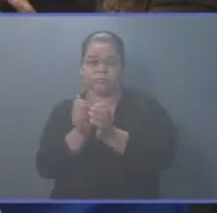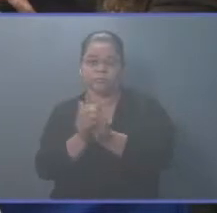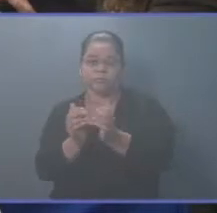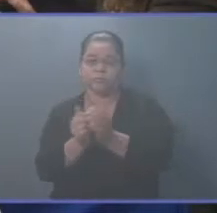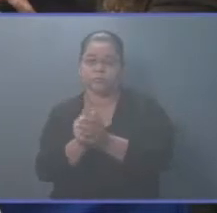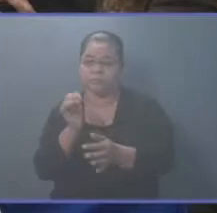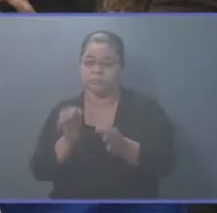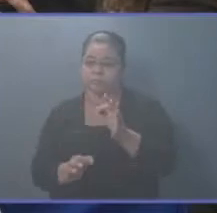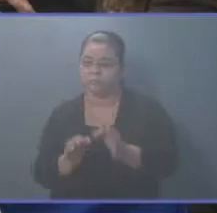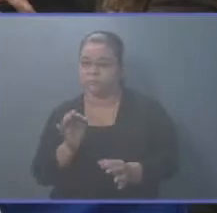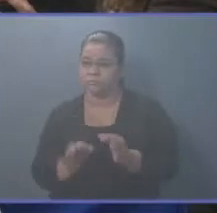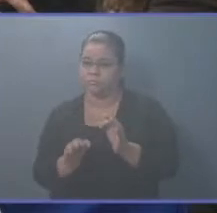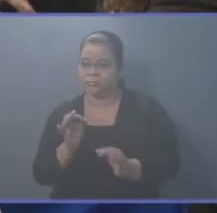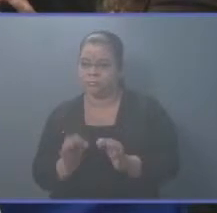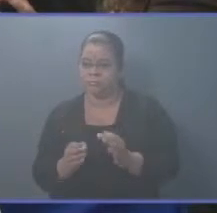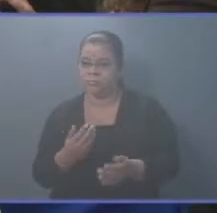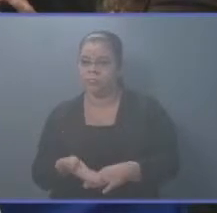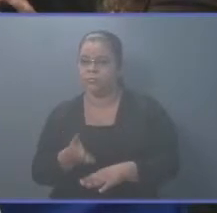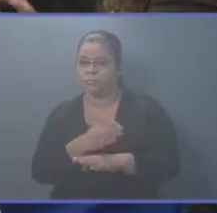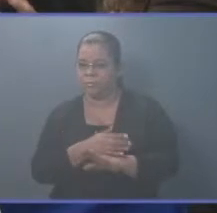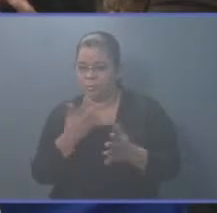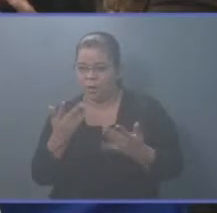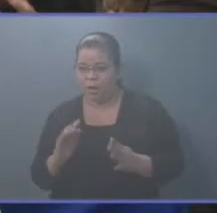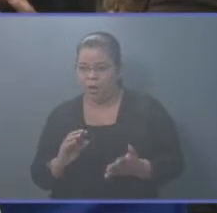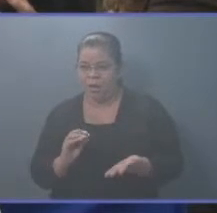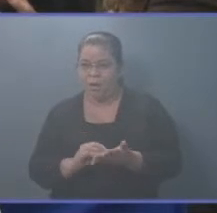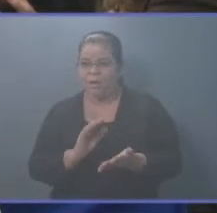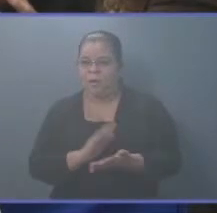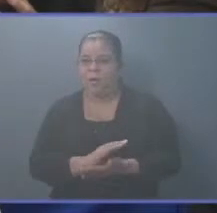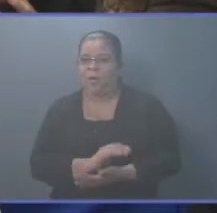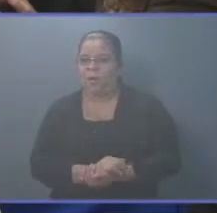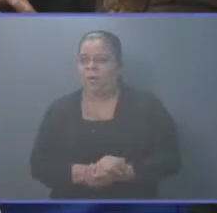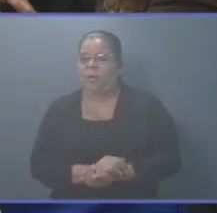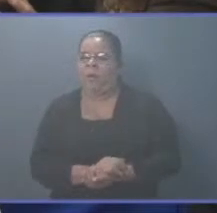jurídico, tal y como fue expuesto en el párrafo anterior.